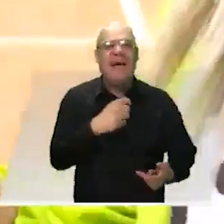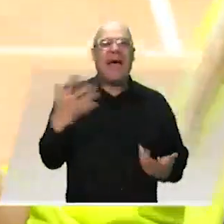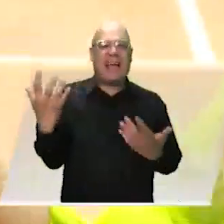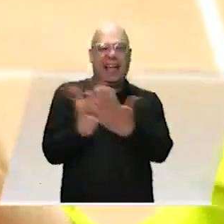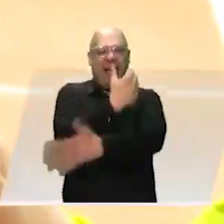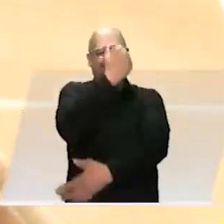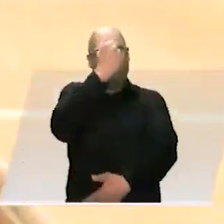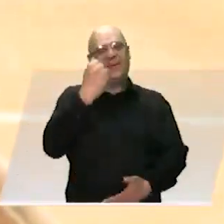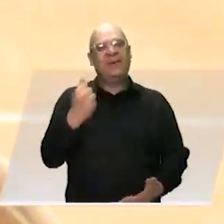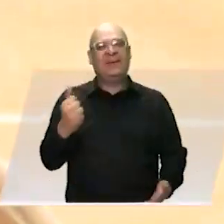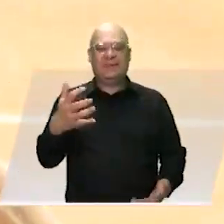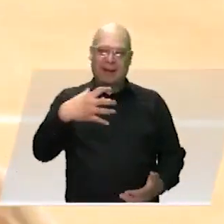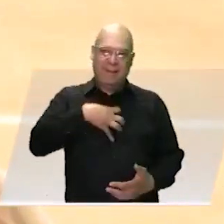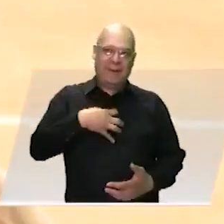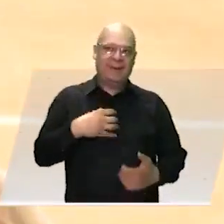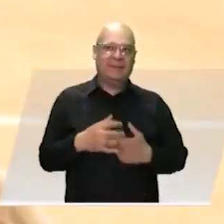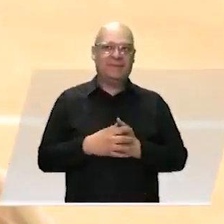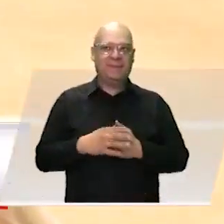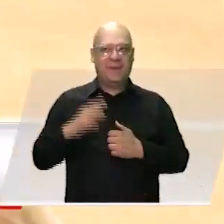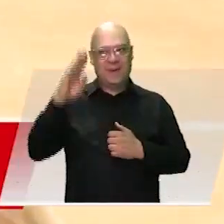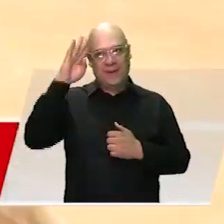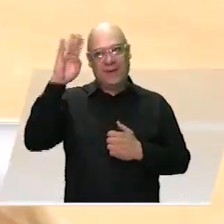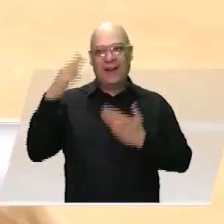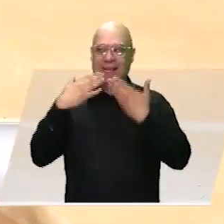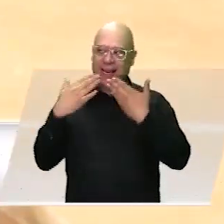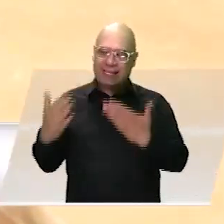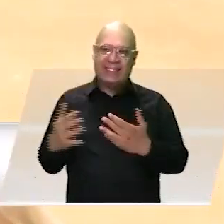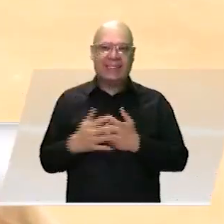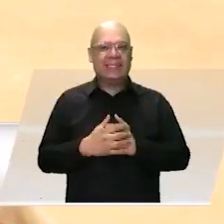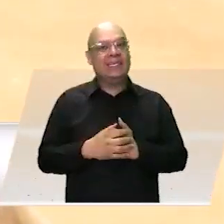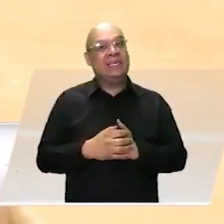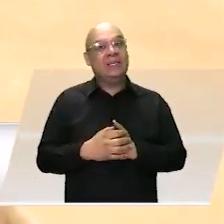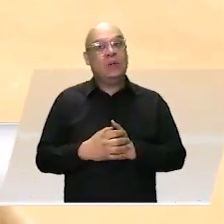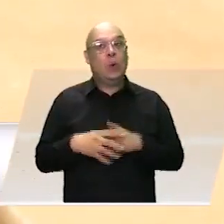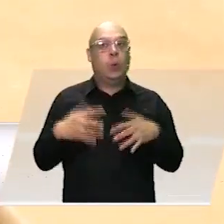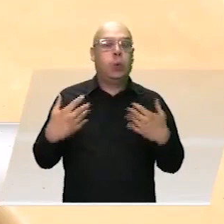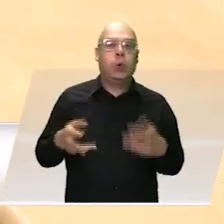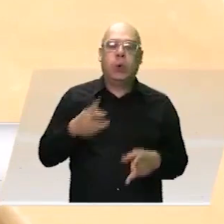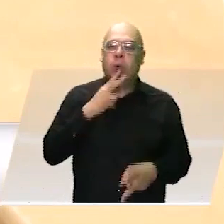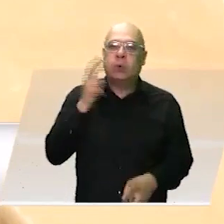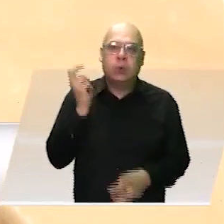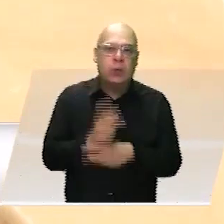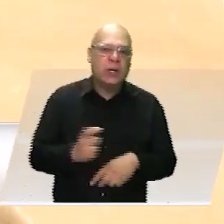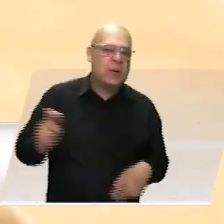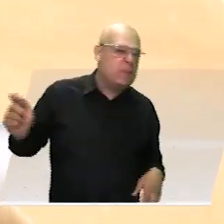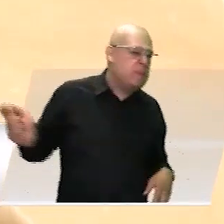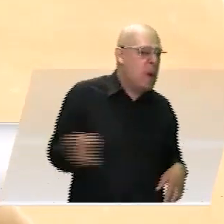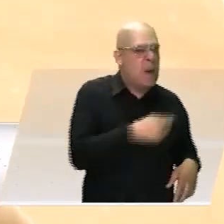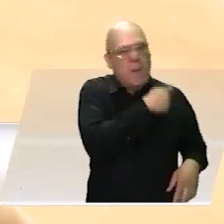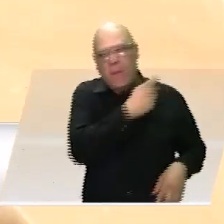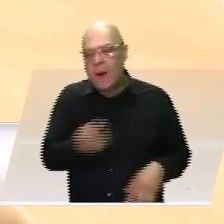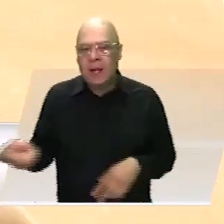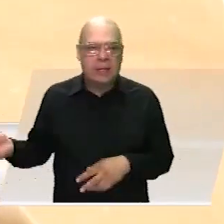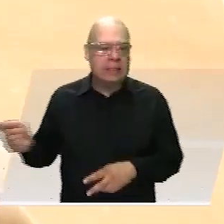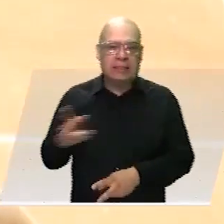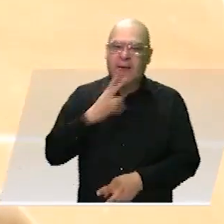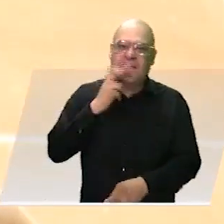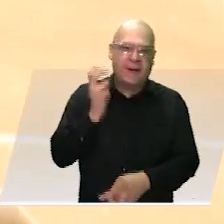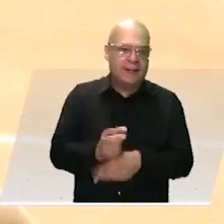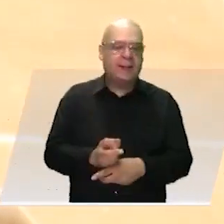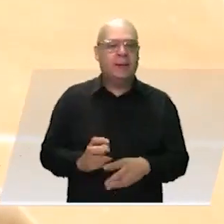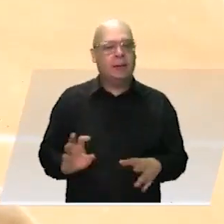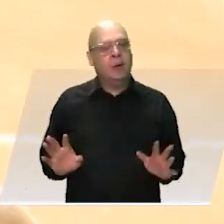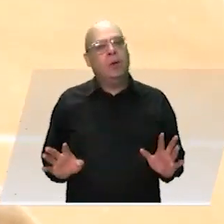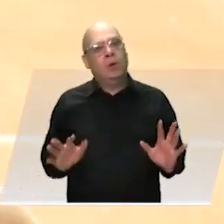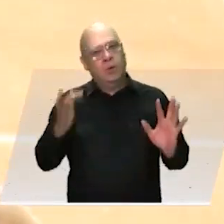título. Hola, muchas gracias, sí, un partido muy apretado, dos primeros sets muy intensos, pero bueno, con